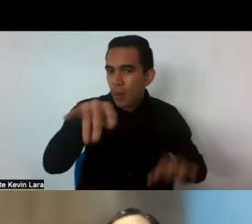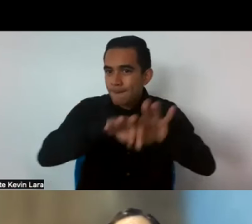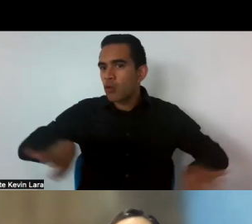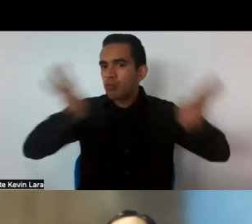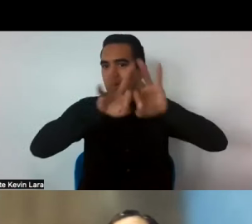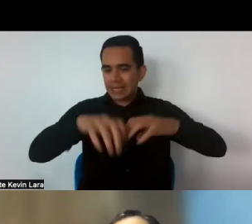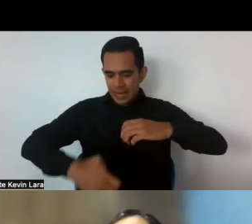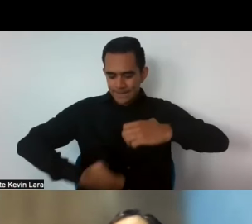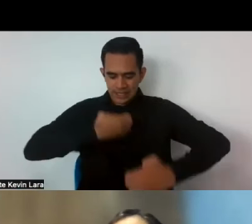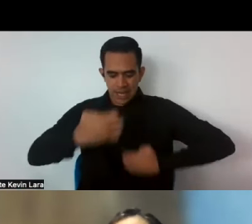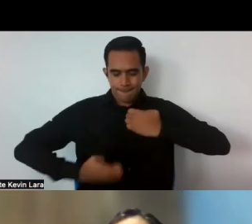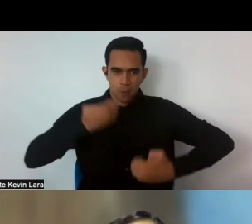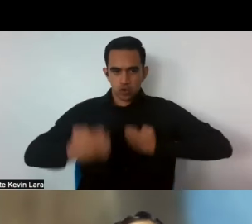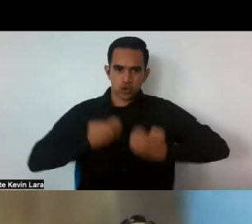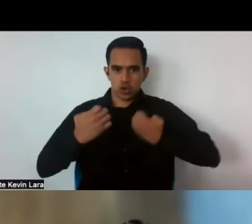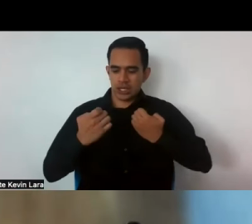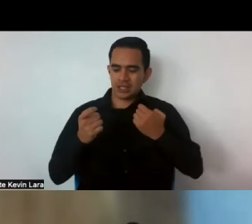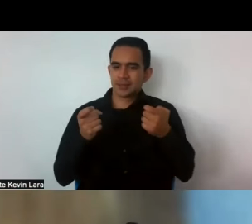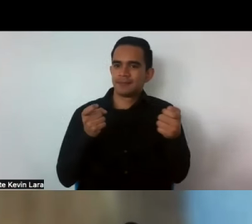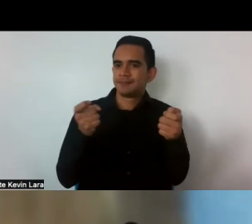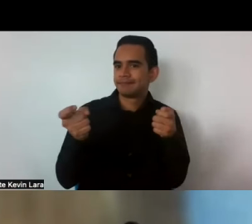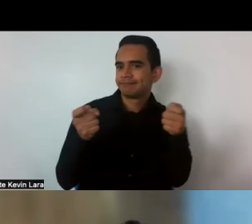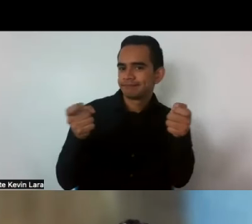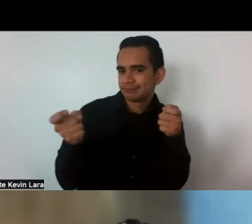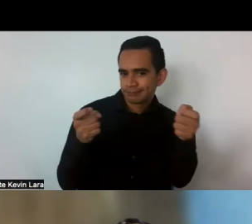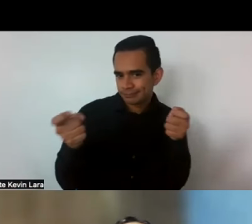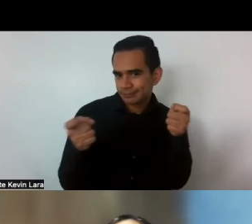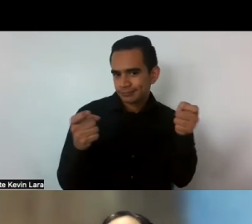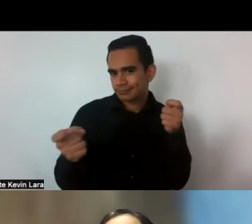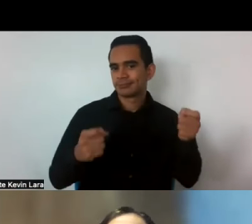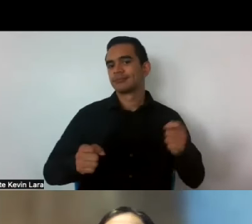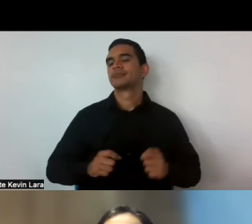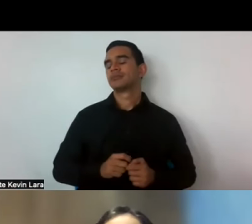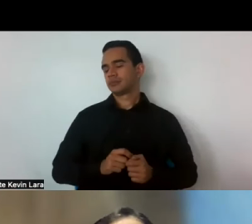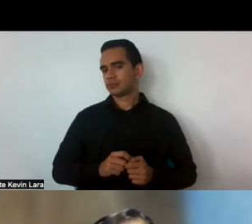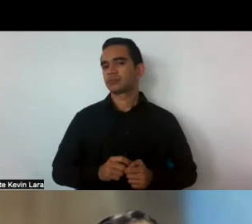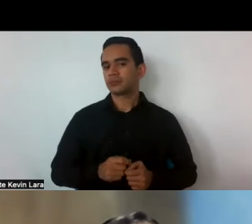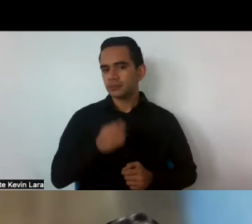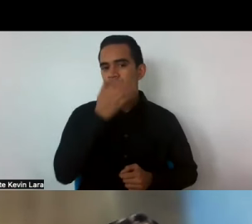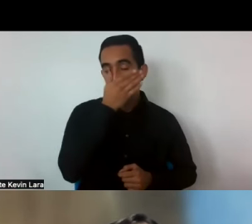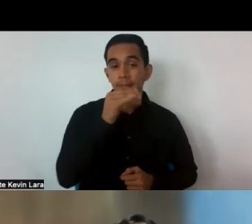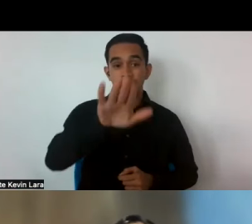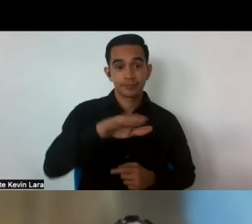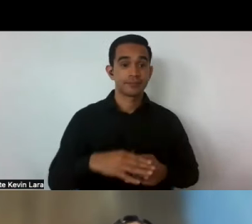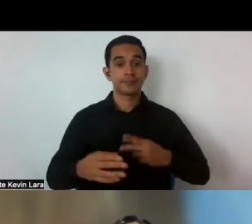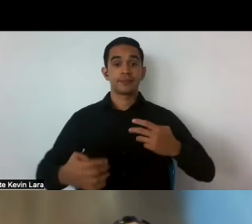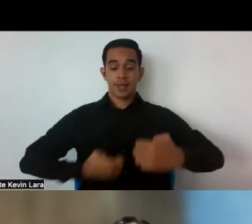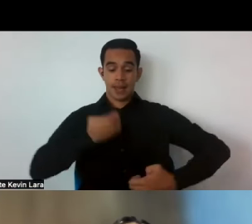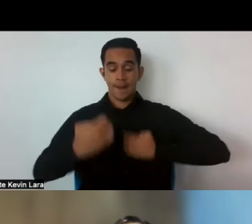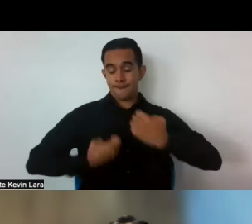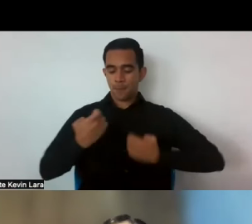es un concepto que hoy en día está siendo ampliamente utilizado. La inteligencia emocional está definida como